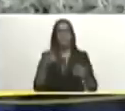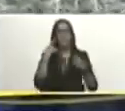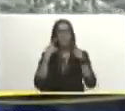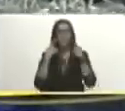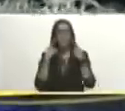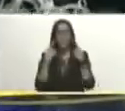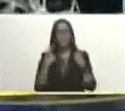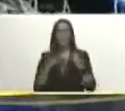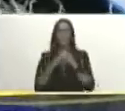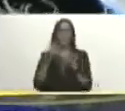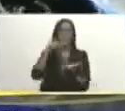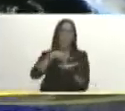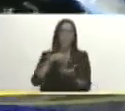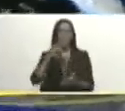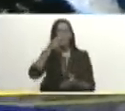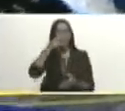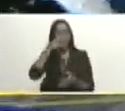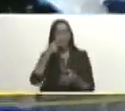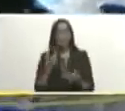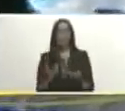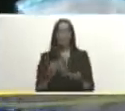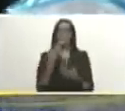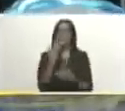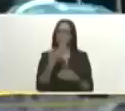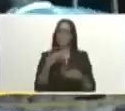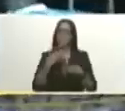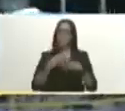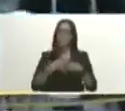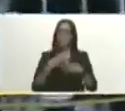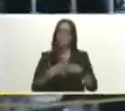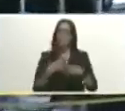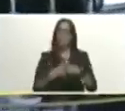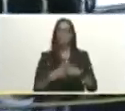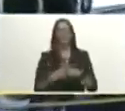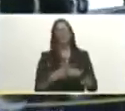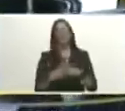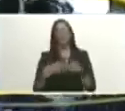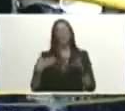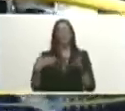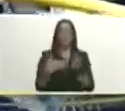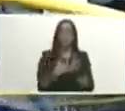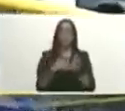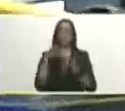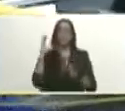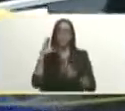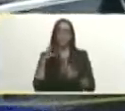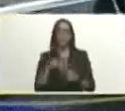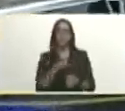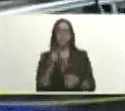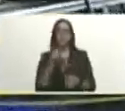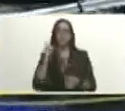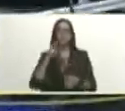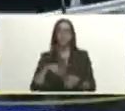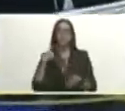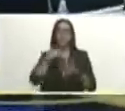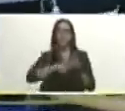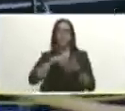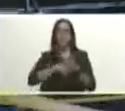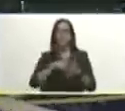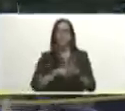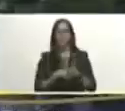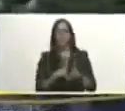todo momento, vigilantes ante las amenazas que se ciernen sobre la patria, así como también batallar contra las